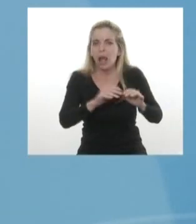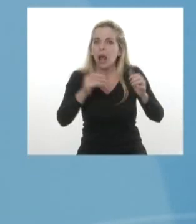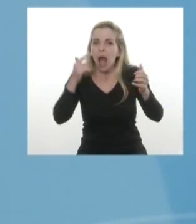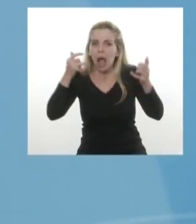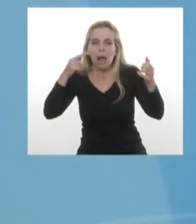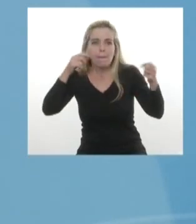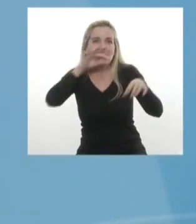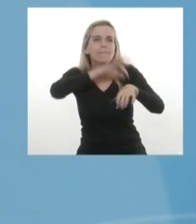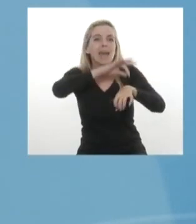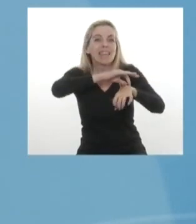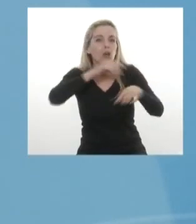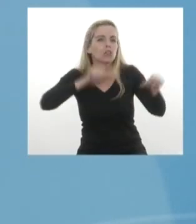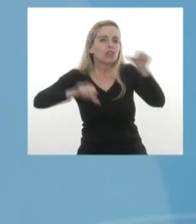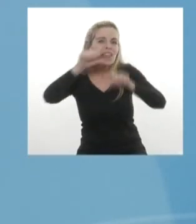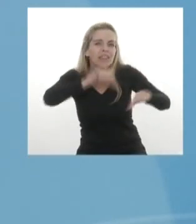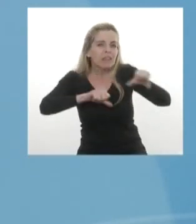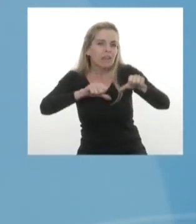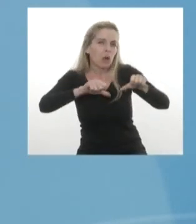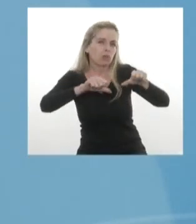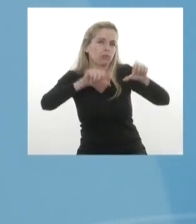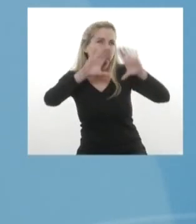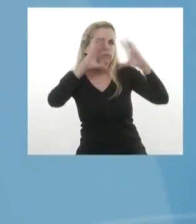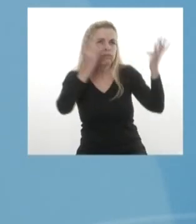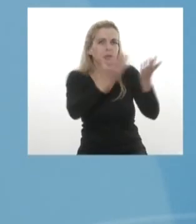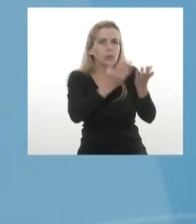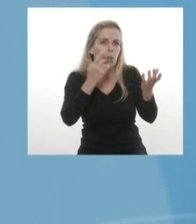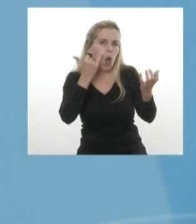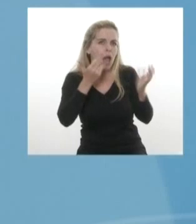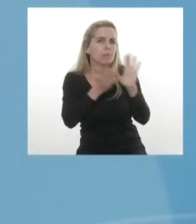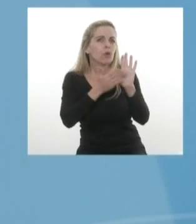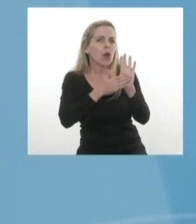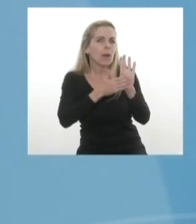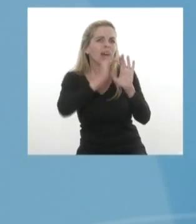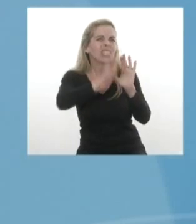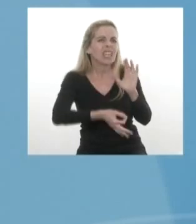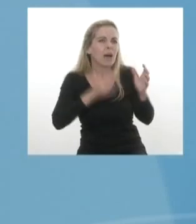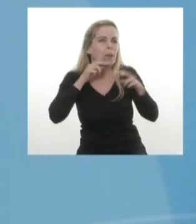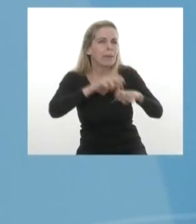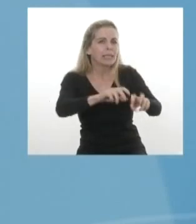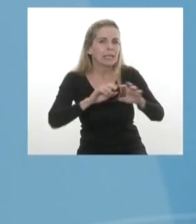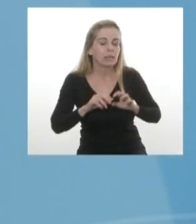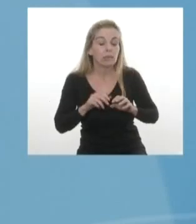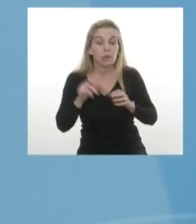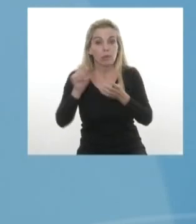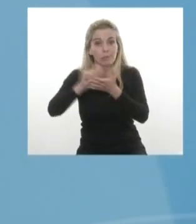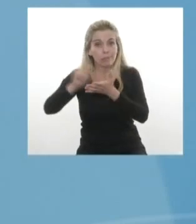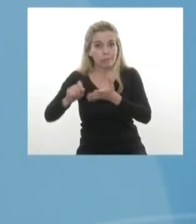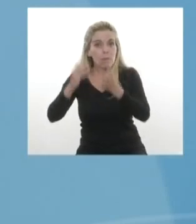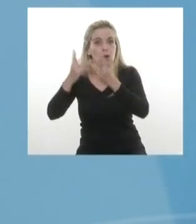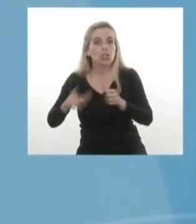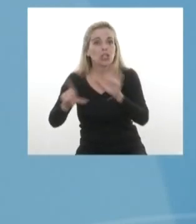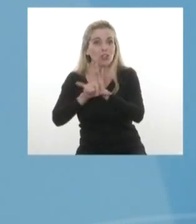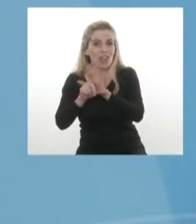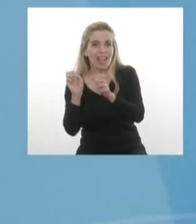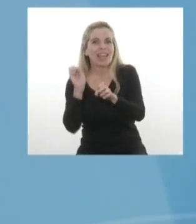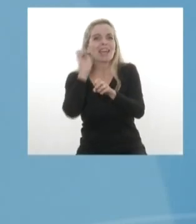una vasta experiencia internacional que así lo demuestra. Al elaborar el proyecto de ley que llevamos al